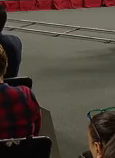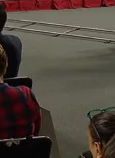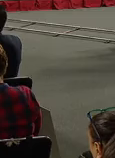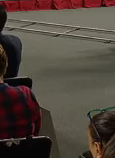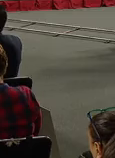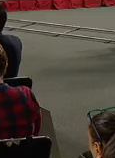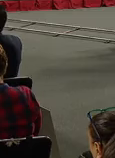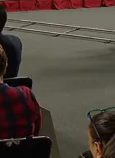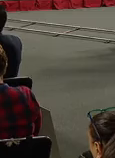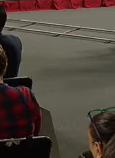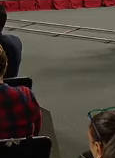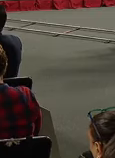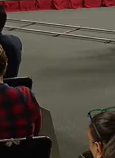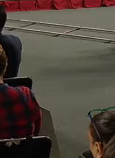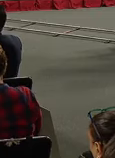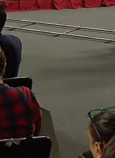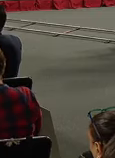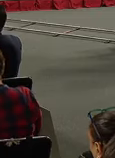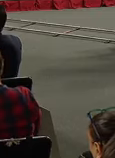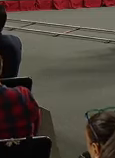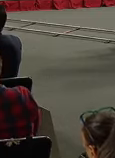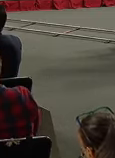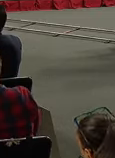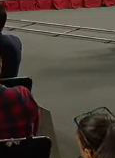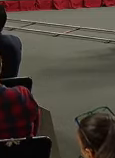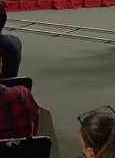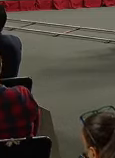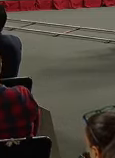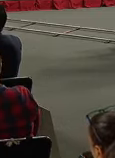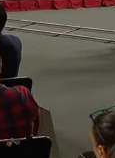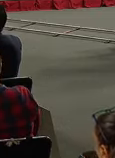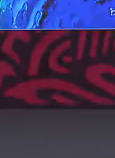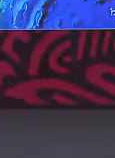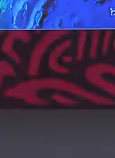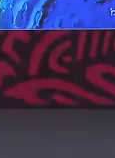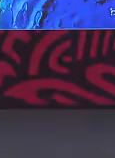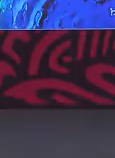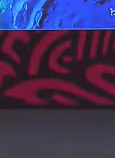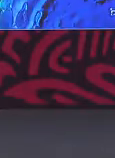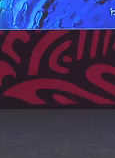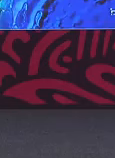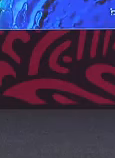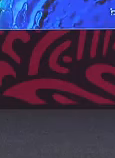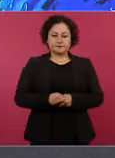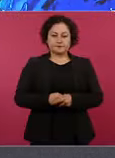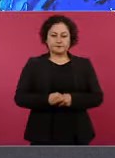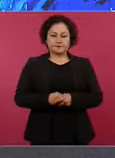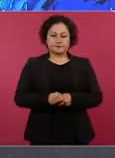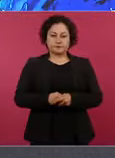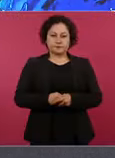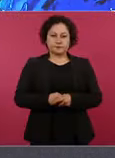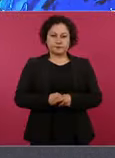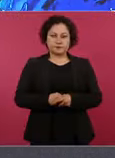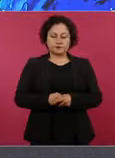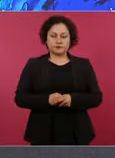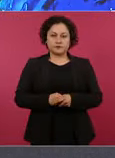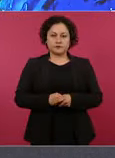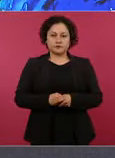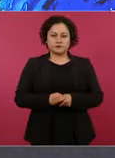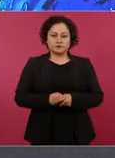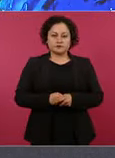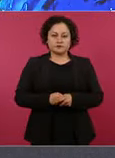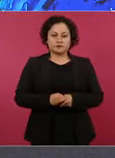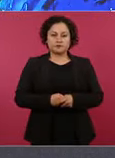presidente Cárdenas, cuando era secretario de Comunicaciones el general Francisco J. Mújica.